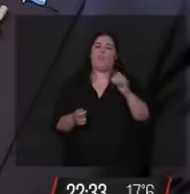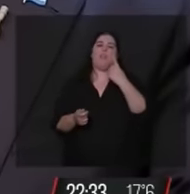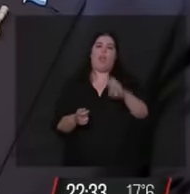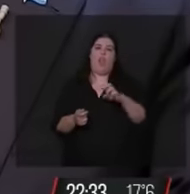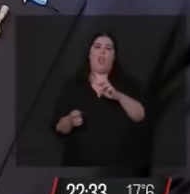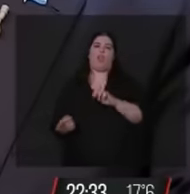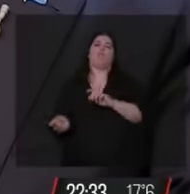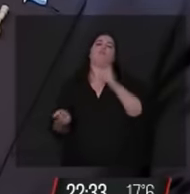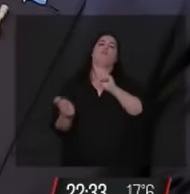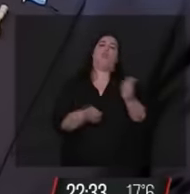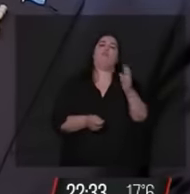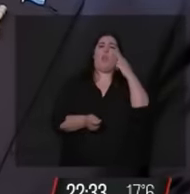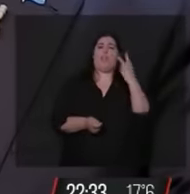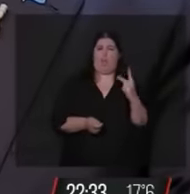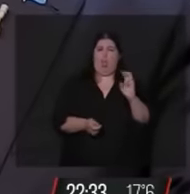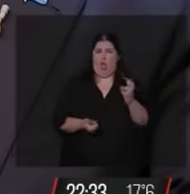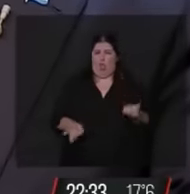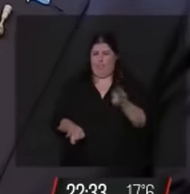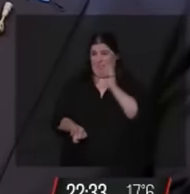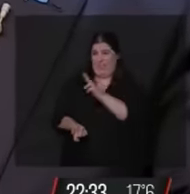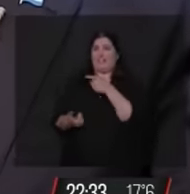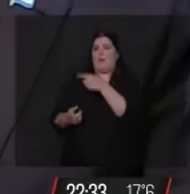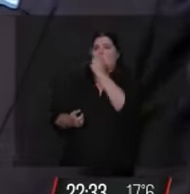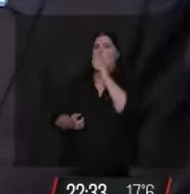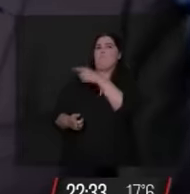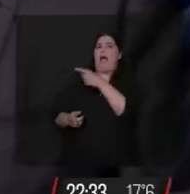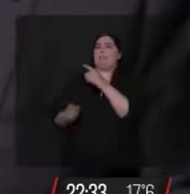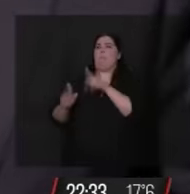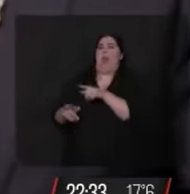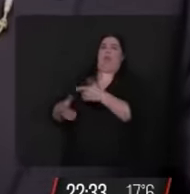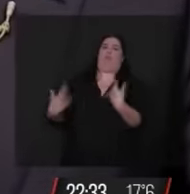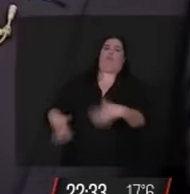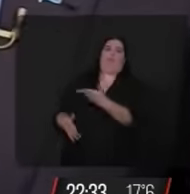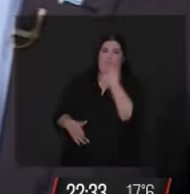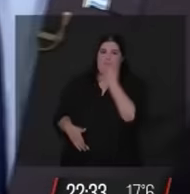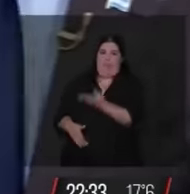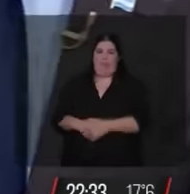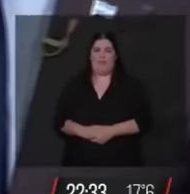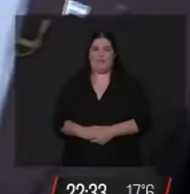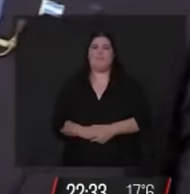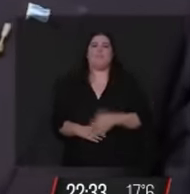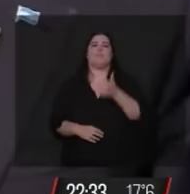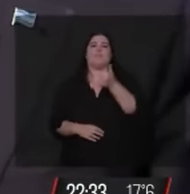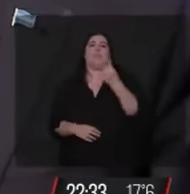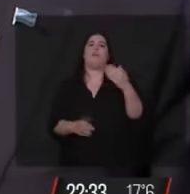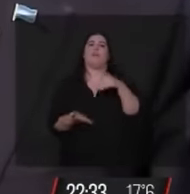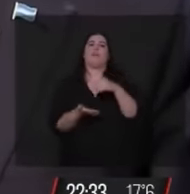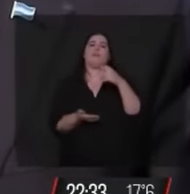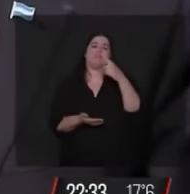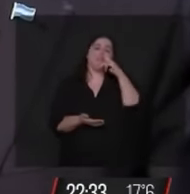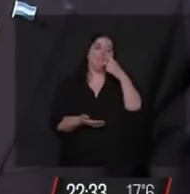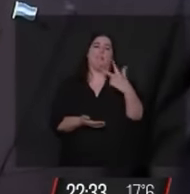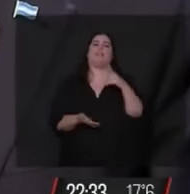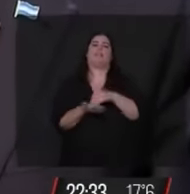Mirá el daño que le hiciste a los argentinos con tu mazazo. 63 mil millones de dólares vale hoy el Fondo de Garantía, Javier. Digo,